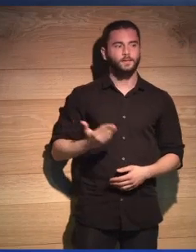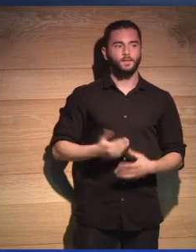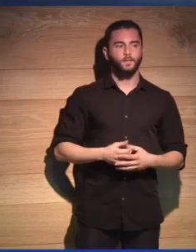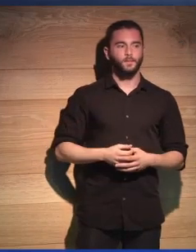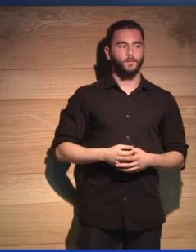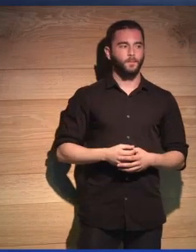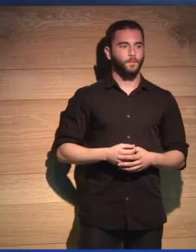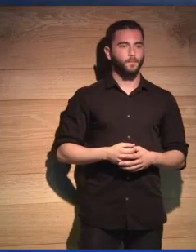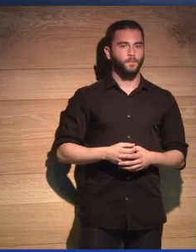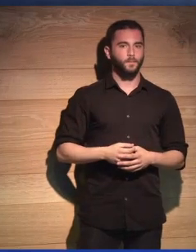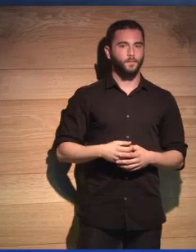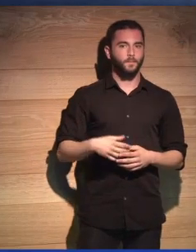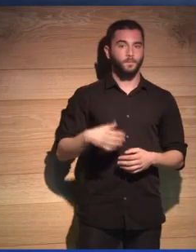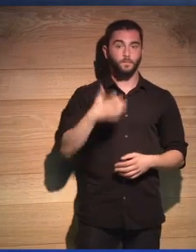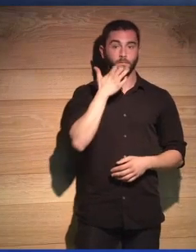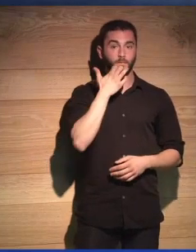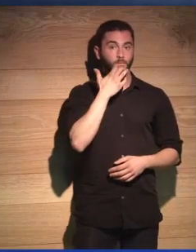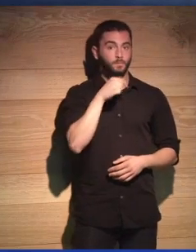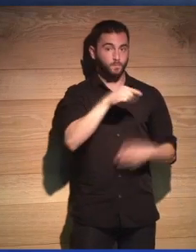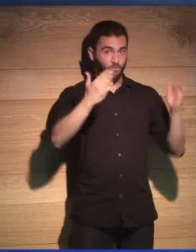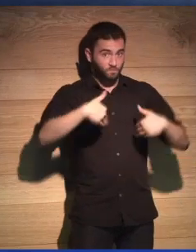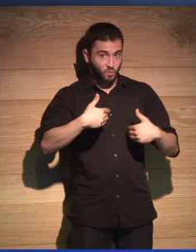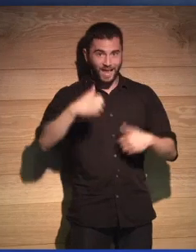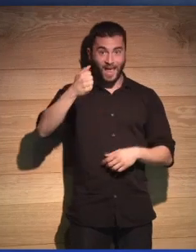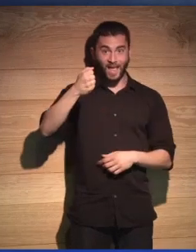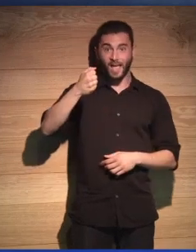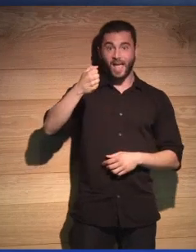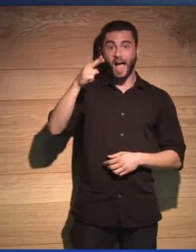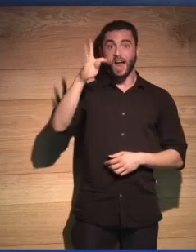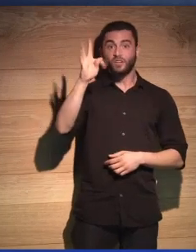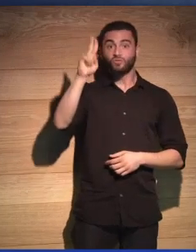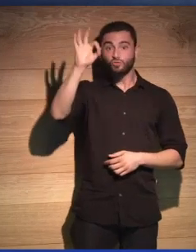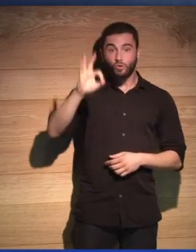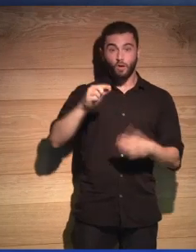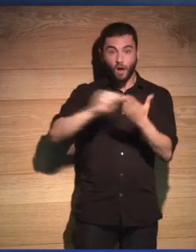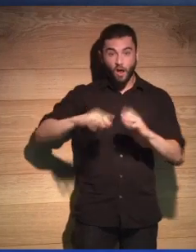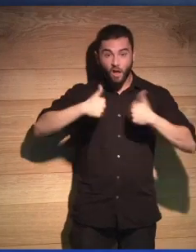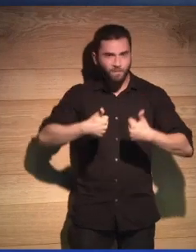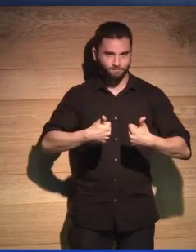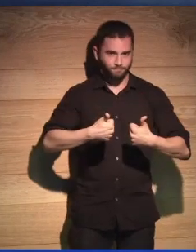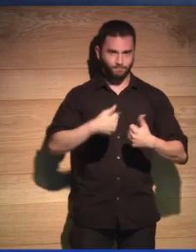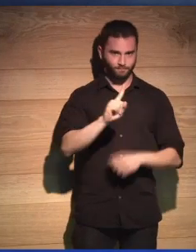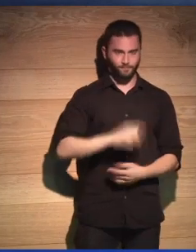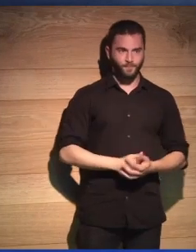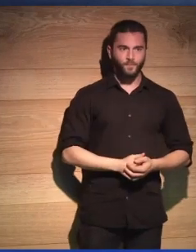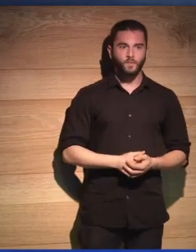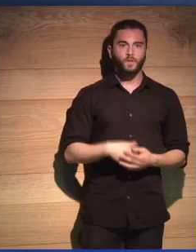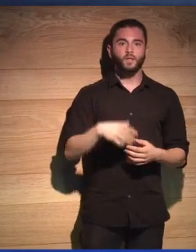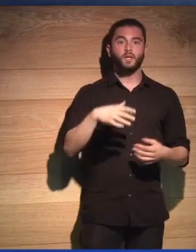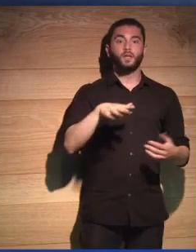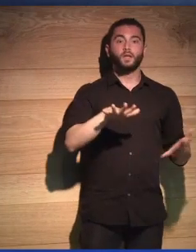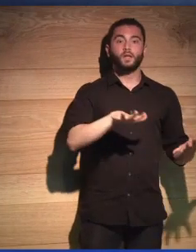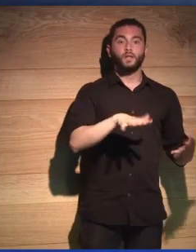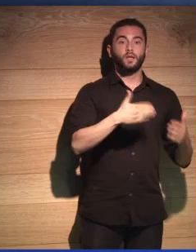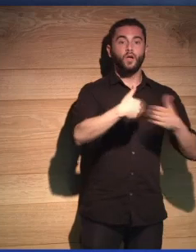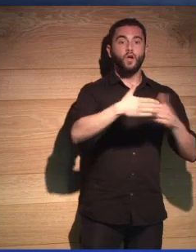Arturo nunca hubiera comenzado a escribir. Las traducciones de Ilsa al inglés de todas las obras